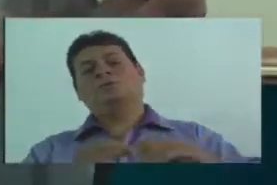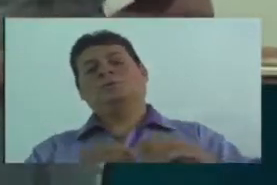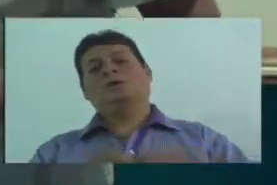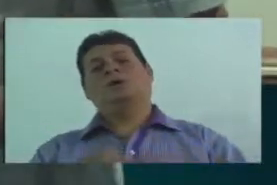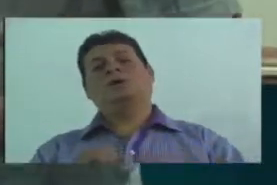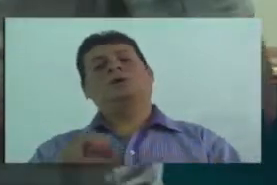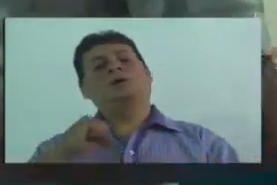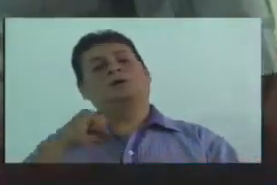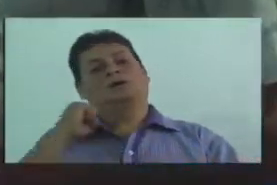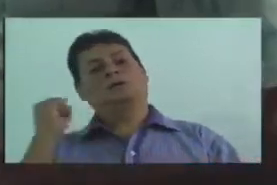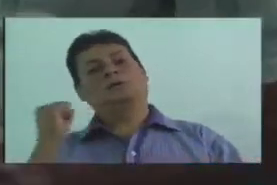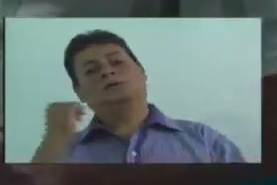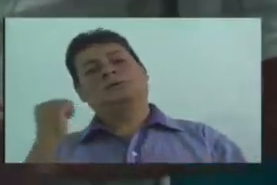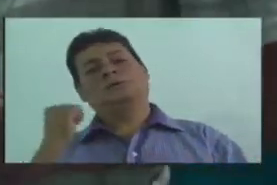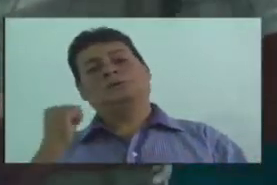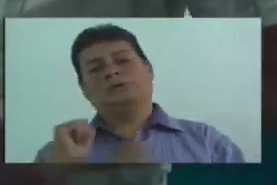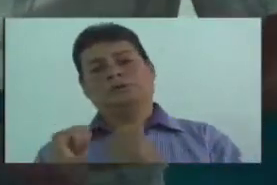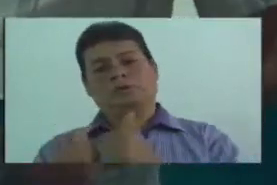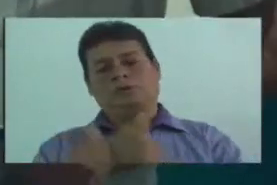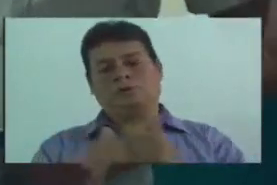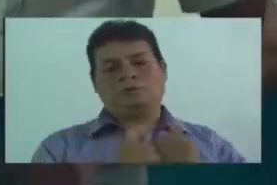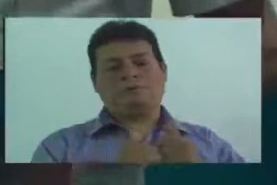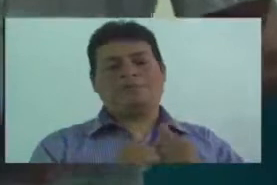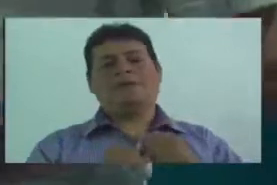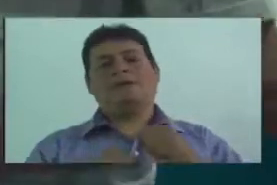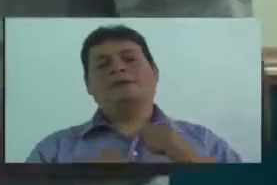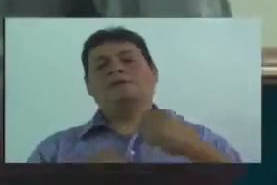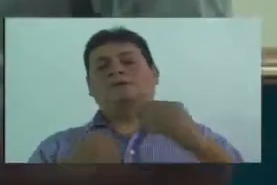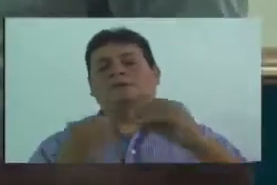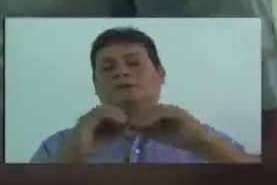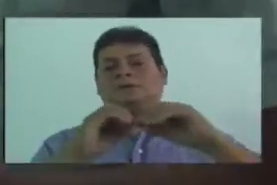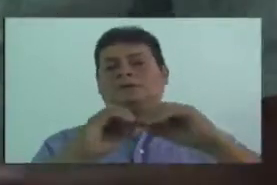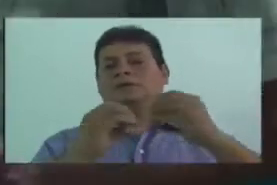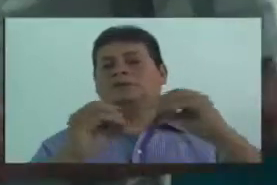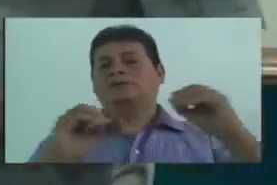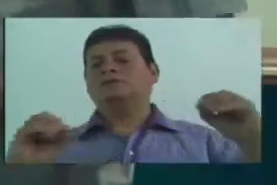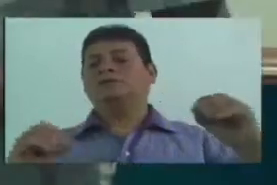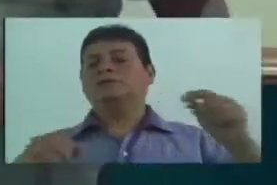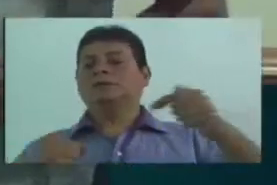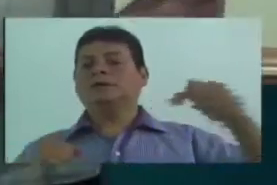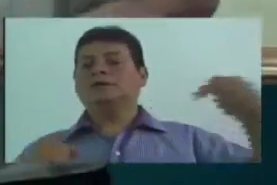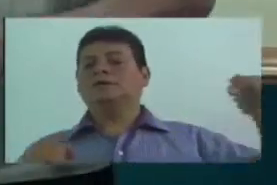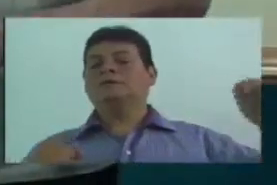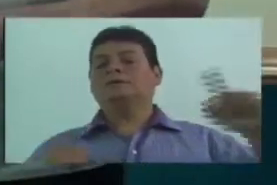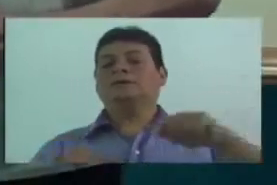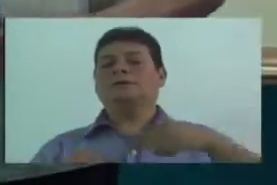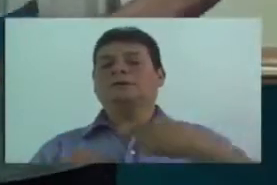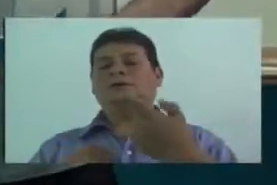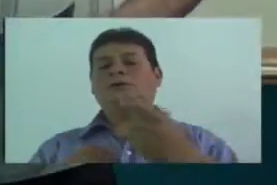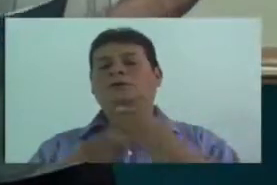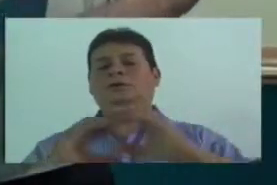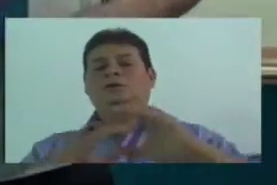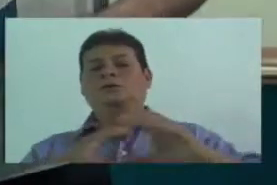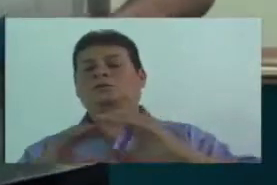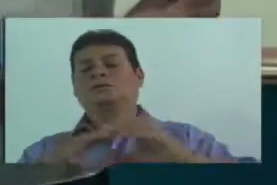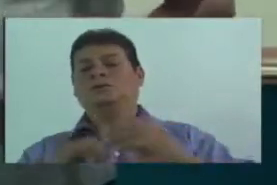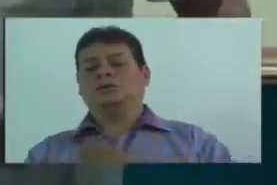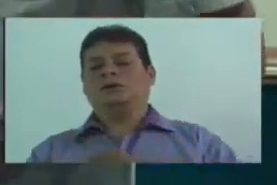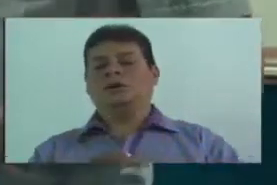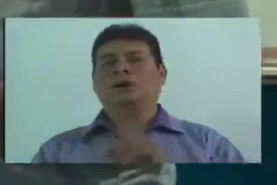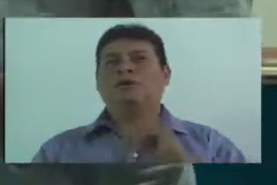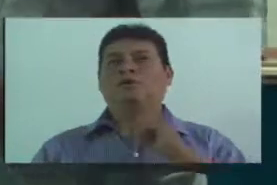clasificación están los enunciados dubitativos. ¿Cuál es la intención del hablante? Manifestar una